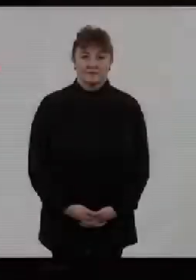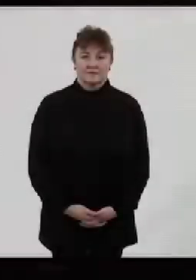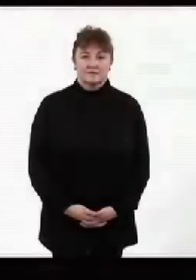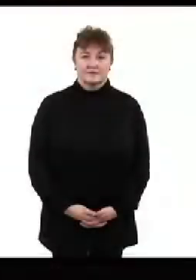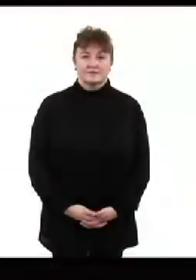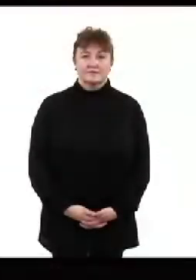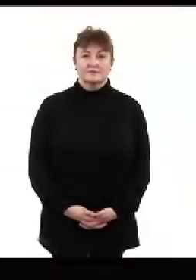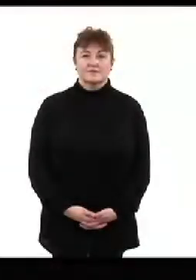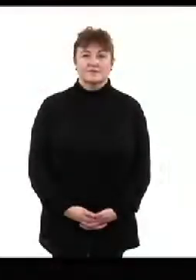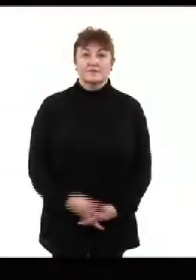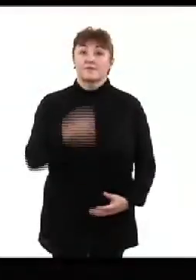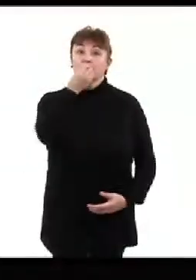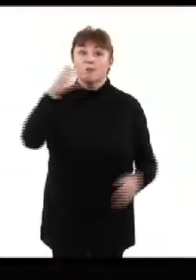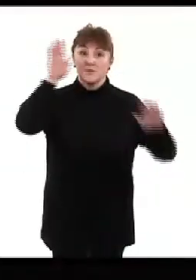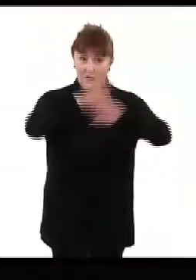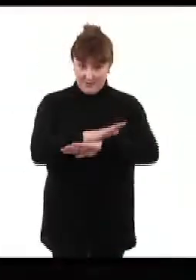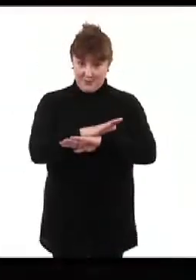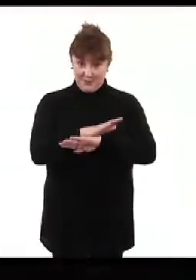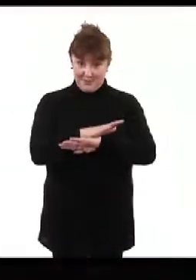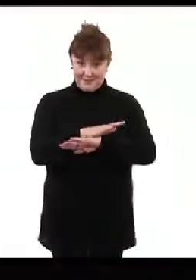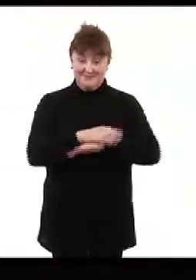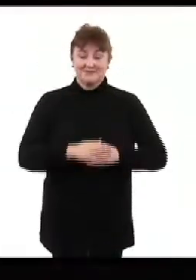Bueno, buenas noches, good morning.